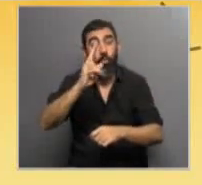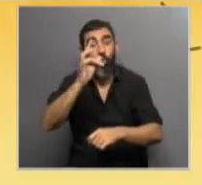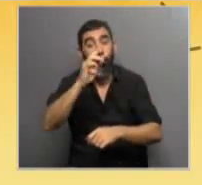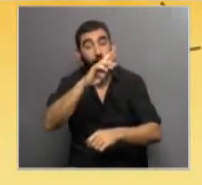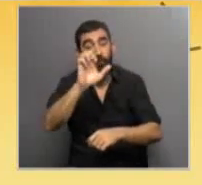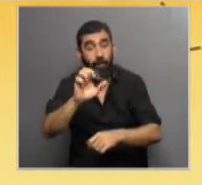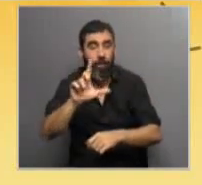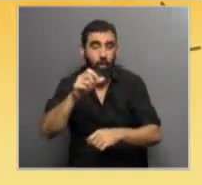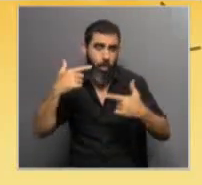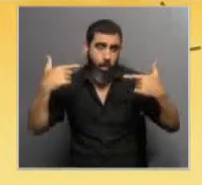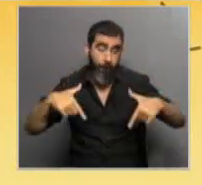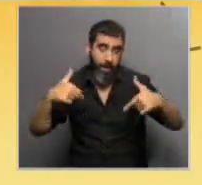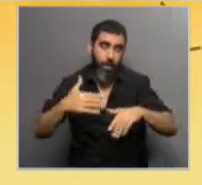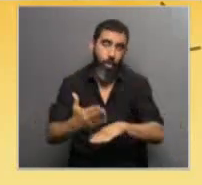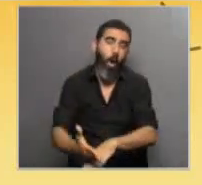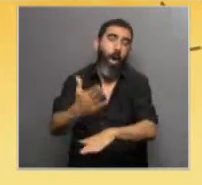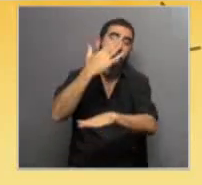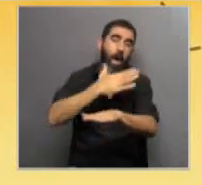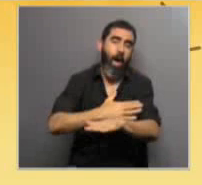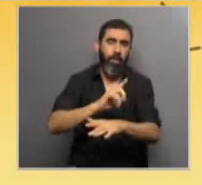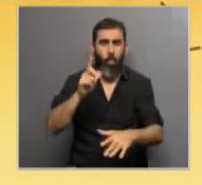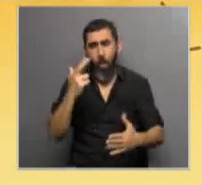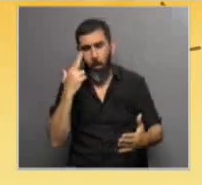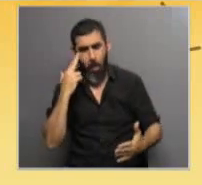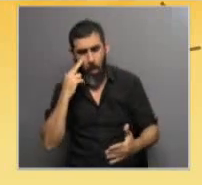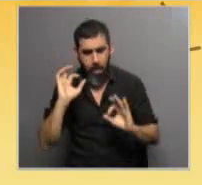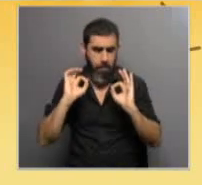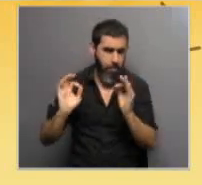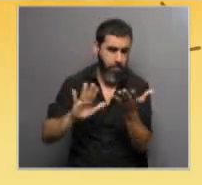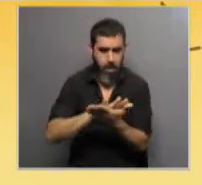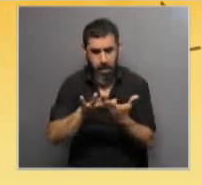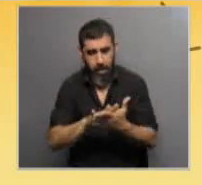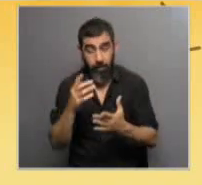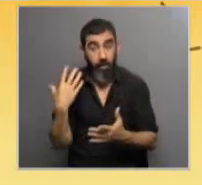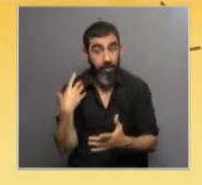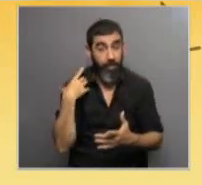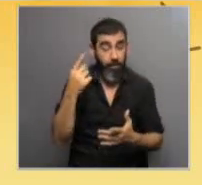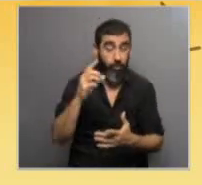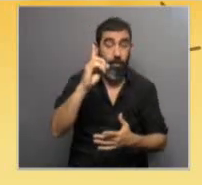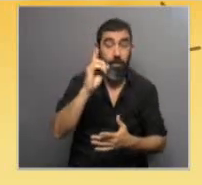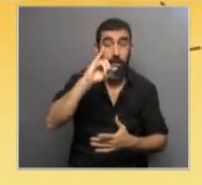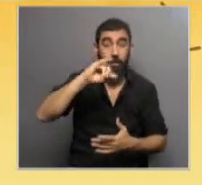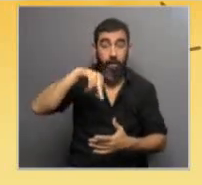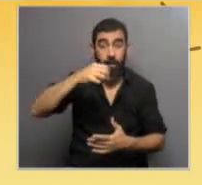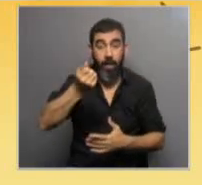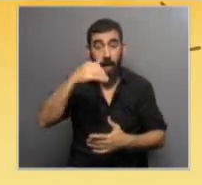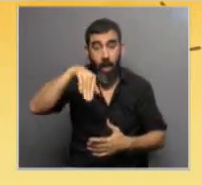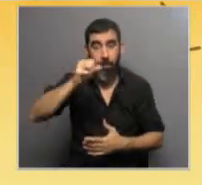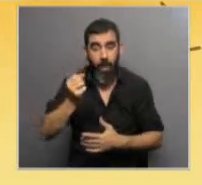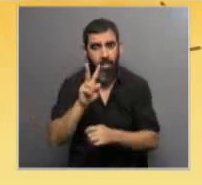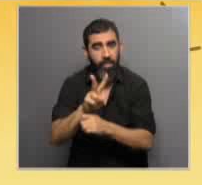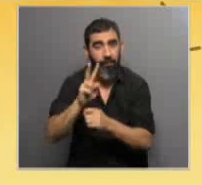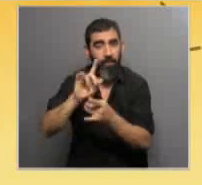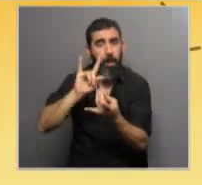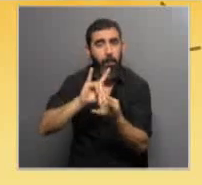el ministro de lúcio caso desde su momento no pasa nada el director de la dinama de la época defendiendo en el parlamento que